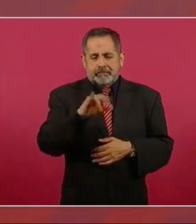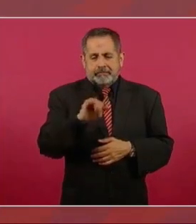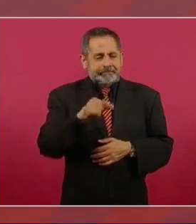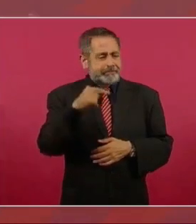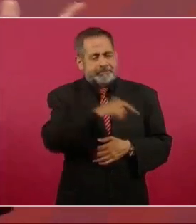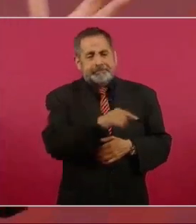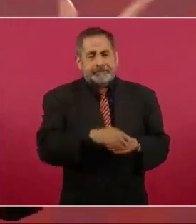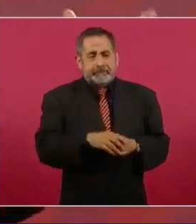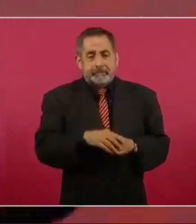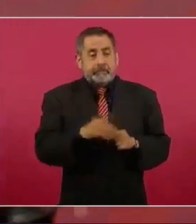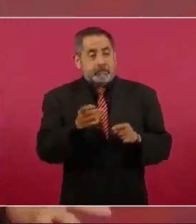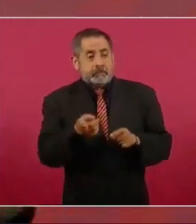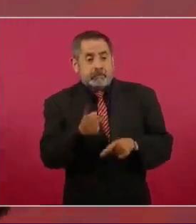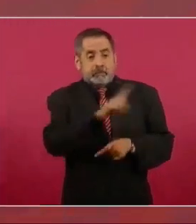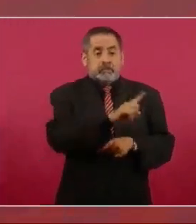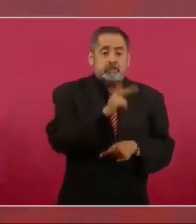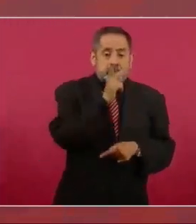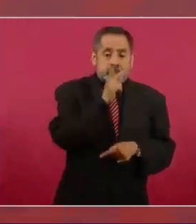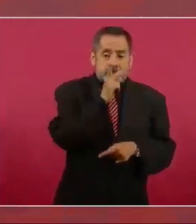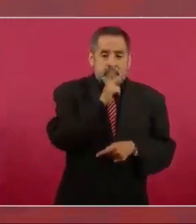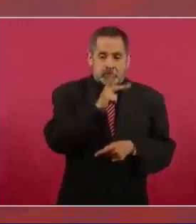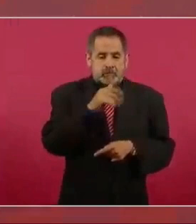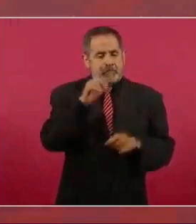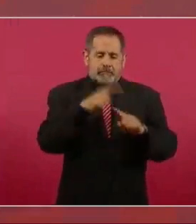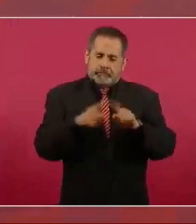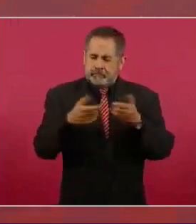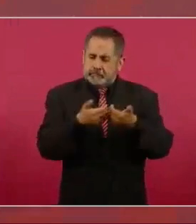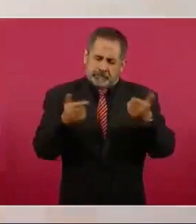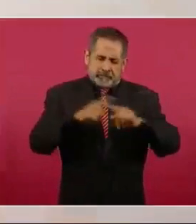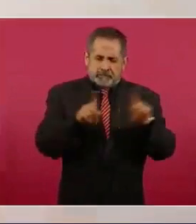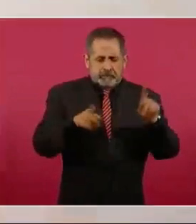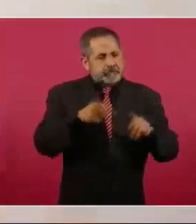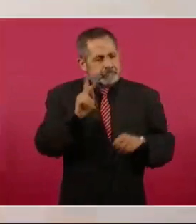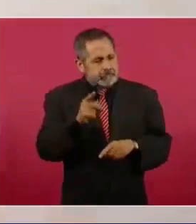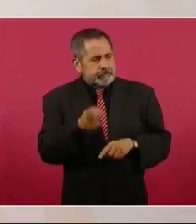Su papá de Claudio X González, aunque hay que diferenciarlos,